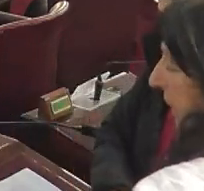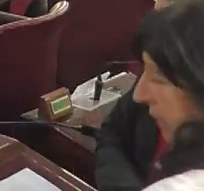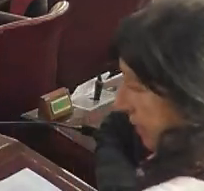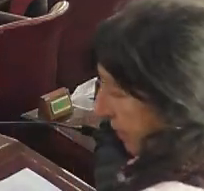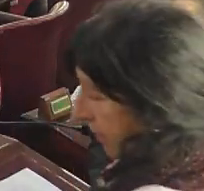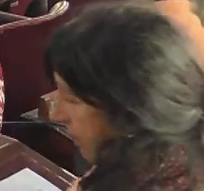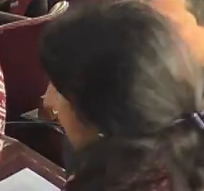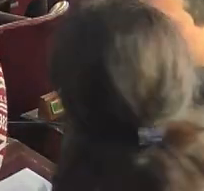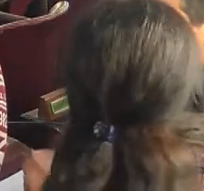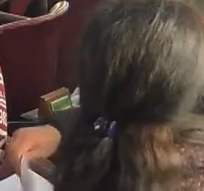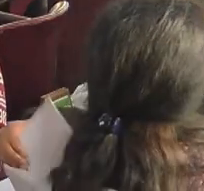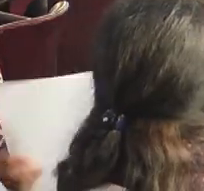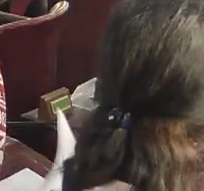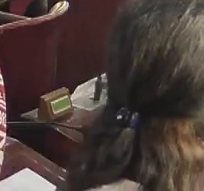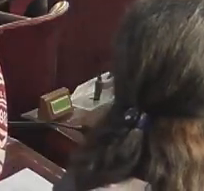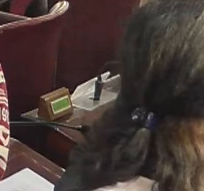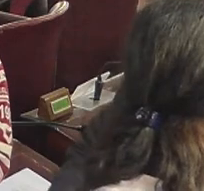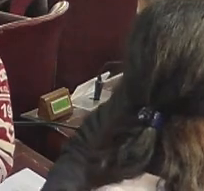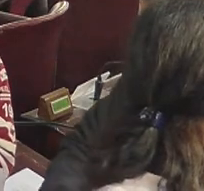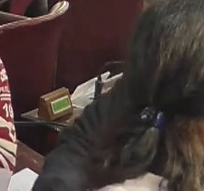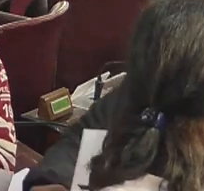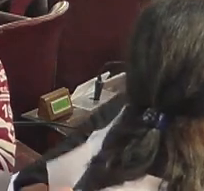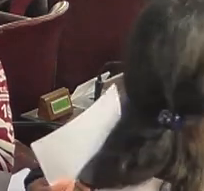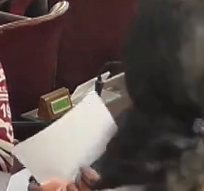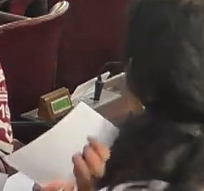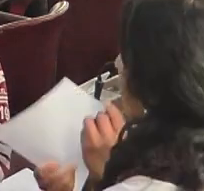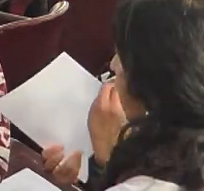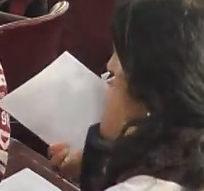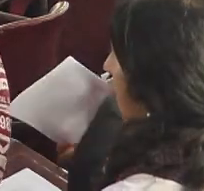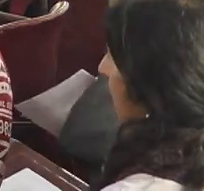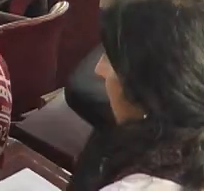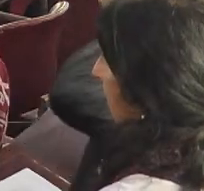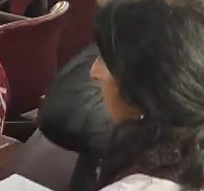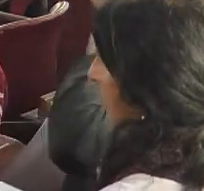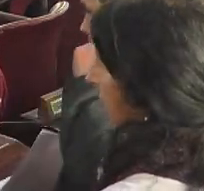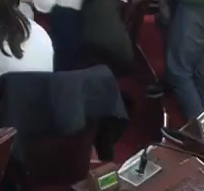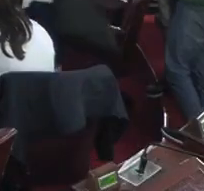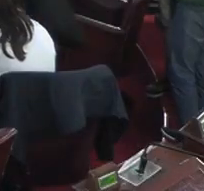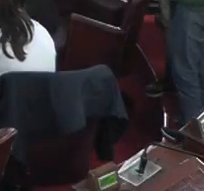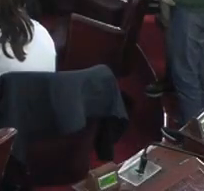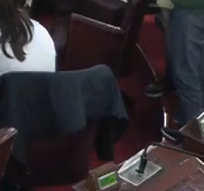¿Vos te querés sacar? Sí, sí, por favor. Ana Parkinson.